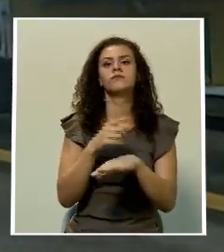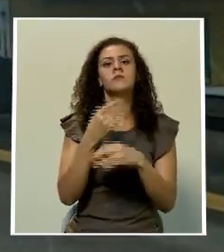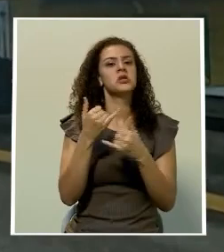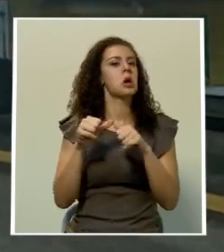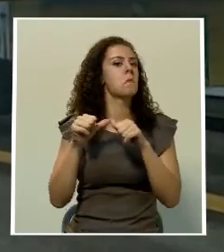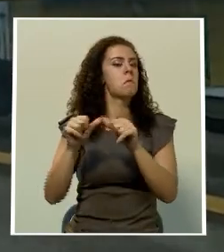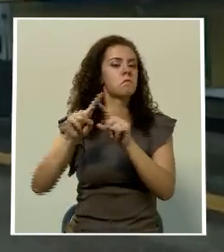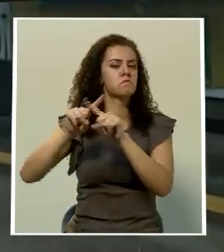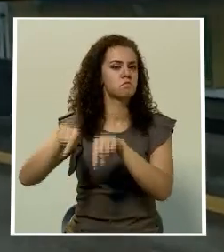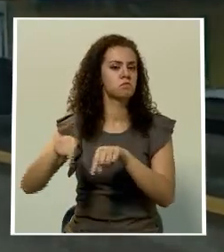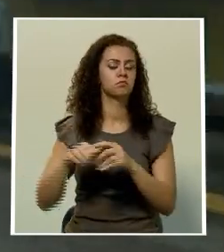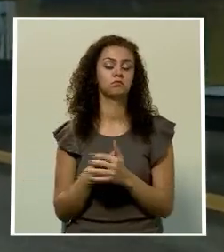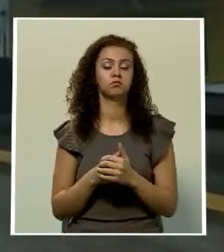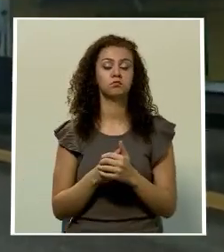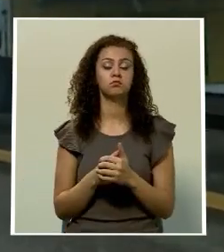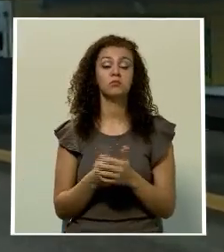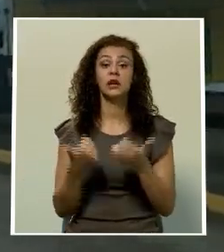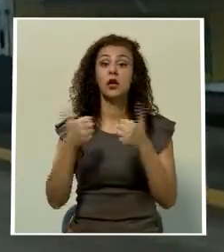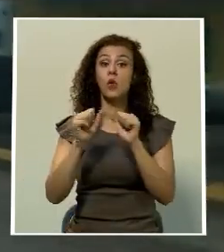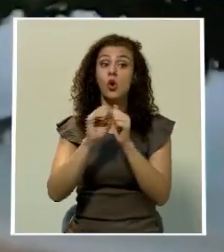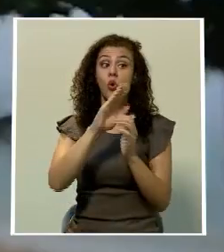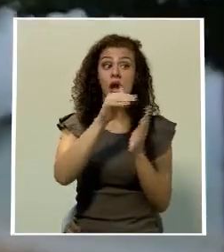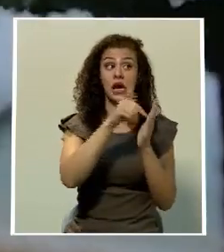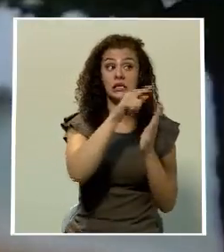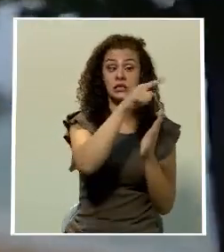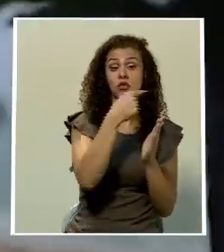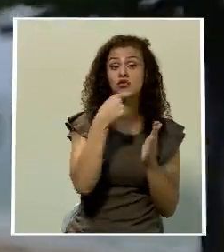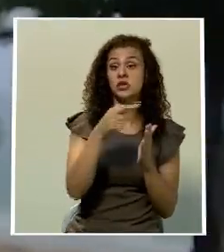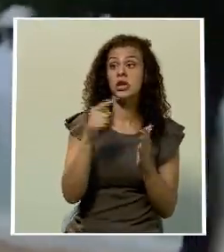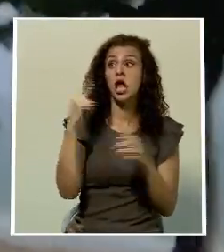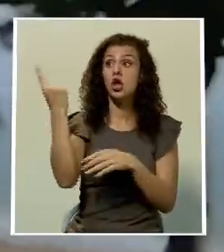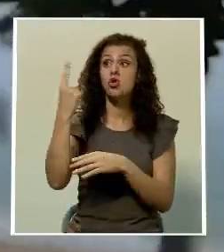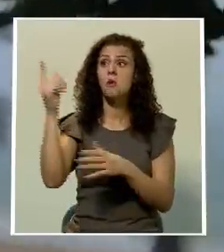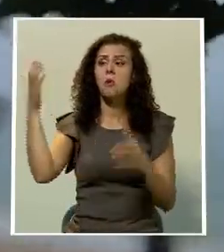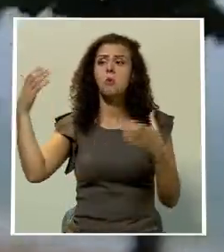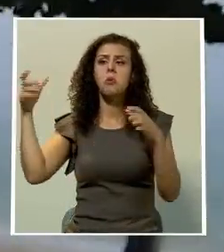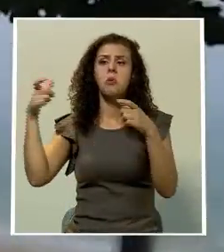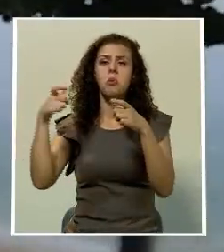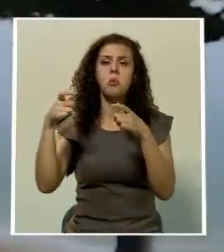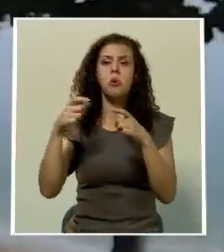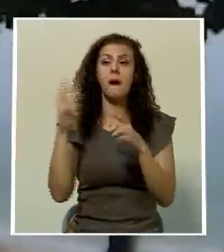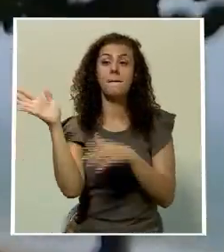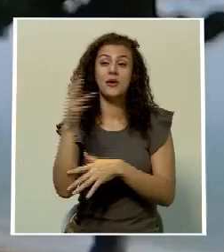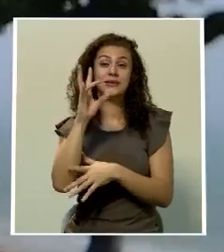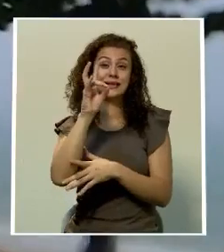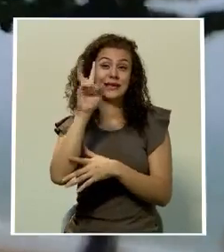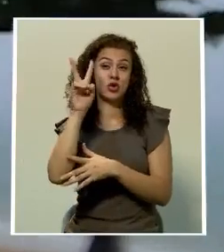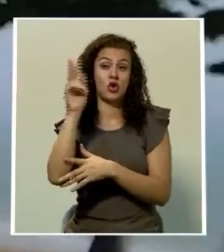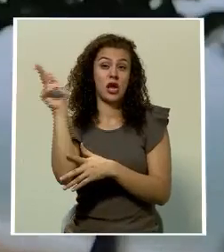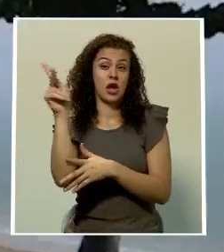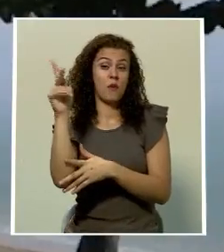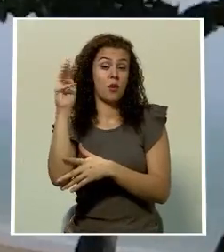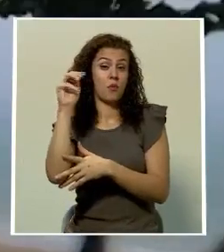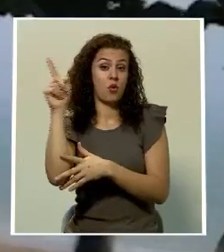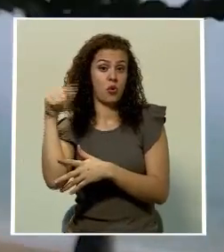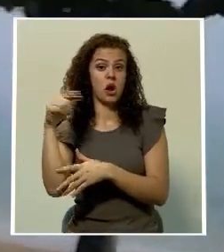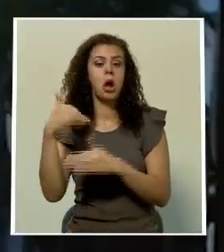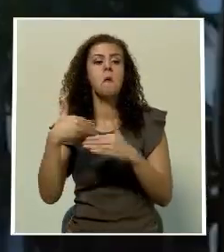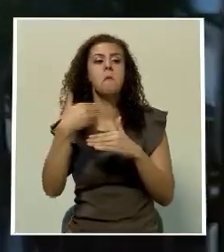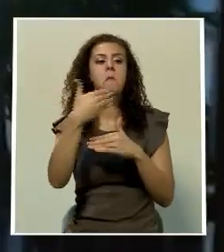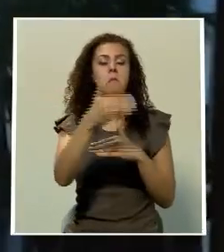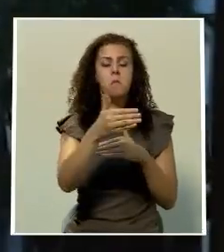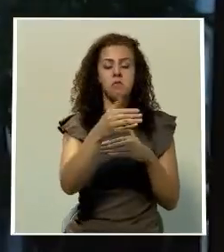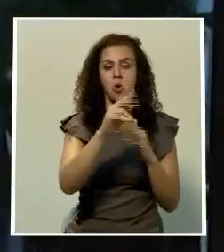están descontinuados. De acuerdo con el centro, la tormenta disminuyó a vientos de 72 kilómetros por hora y en las